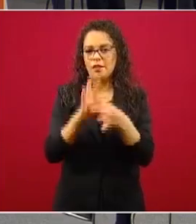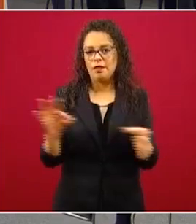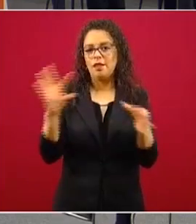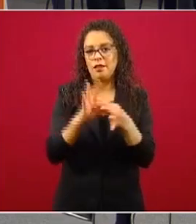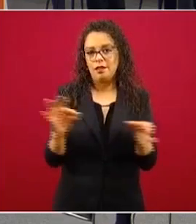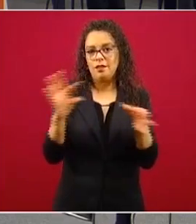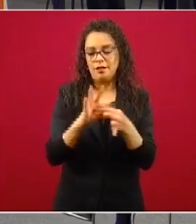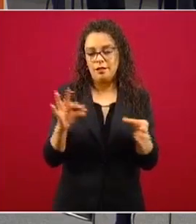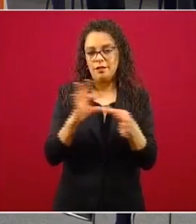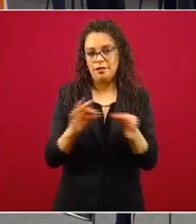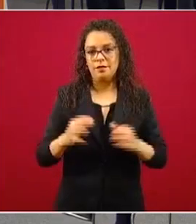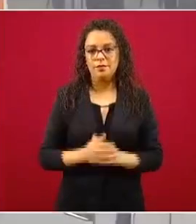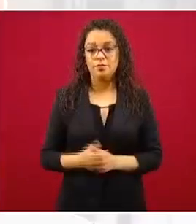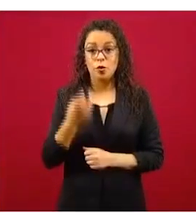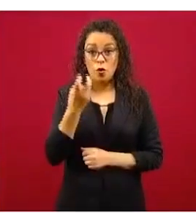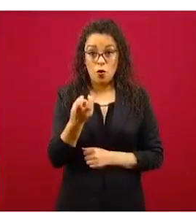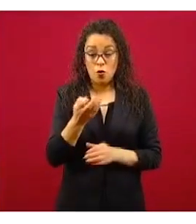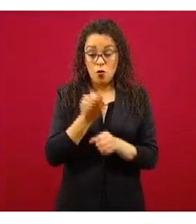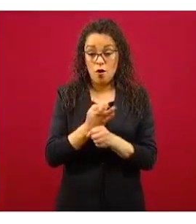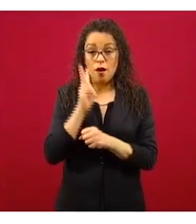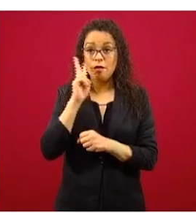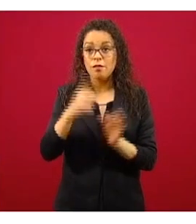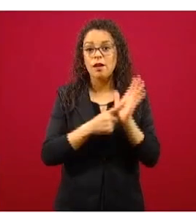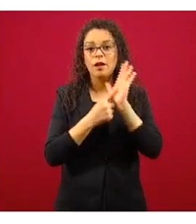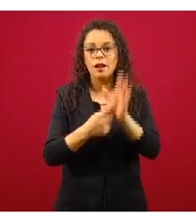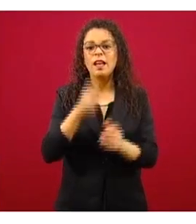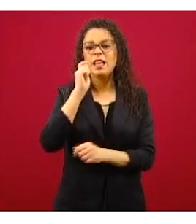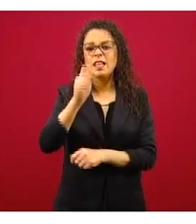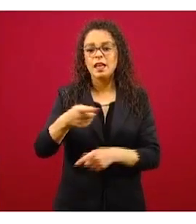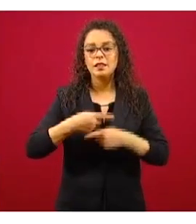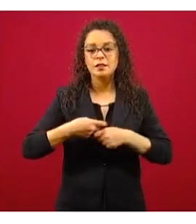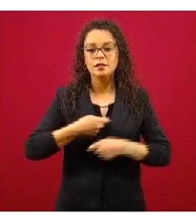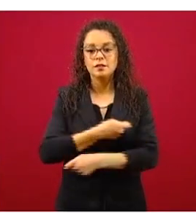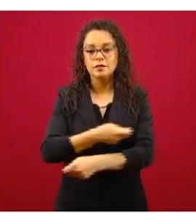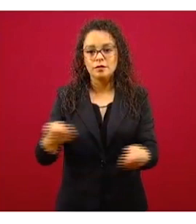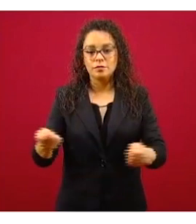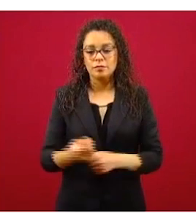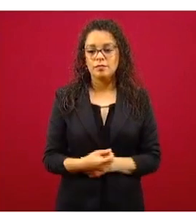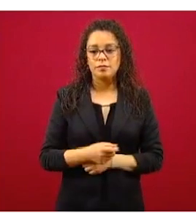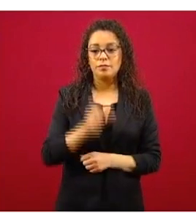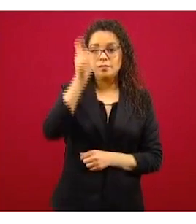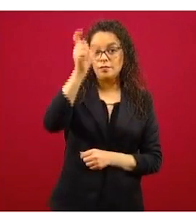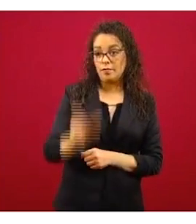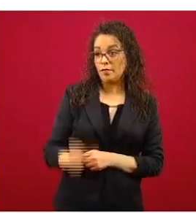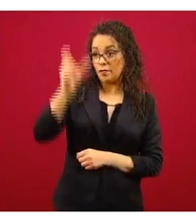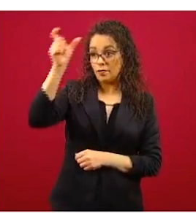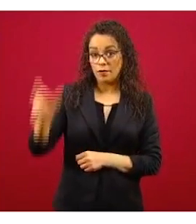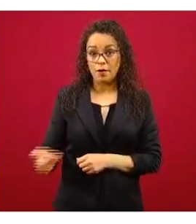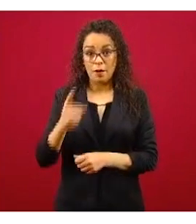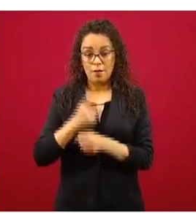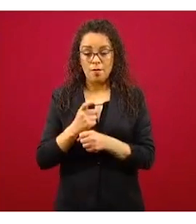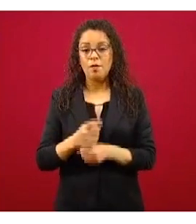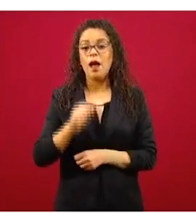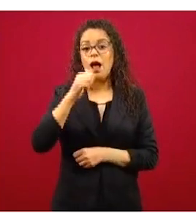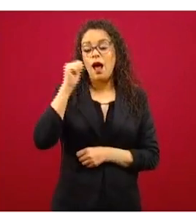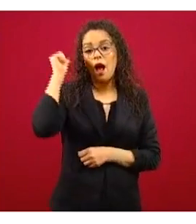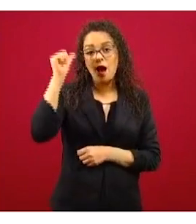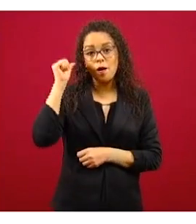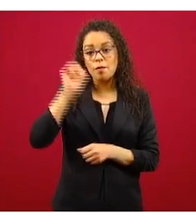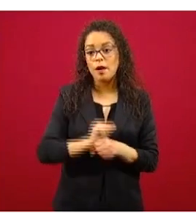Estamos presentándoles aquí lo que se va a dispersar primero en las primeras dos columnas de abril a diciembre. Son